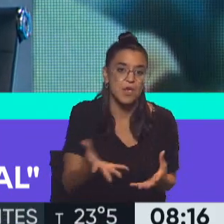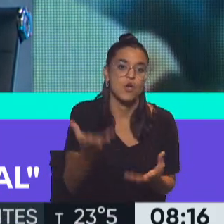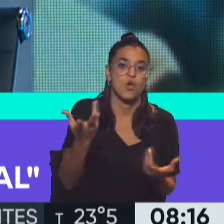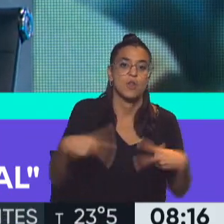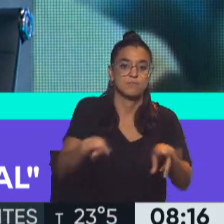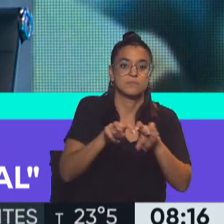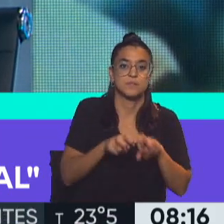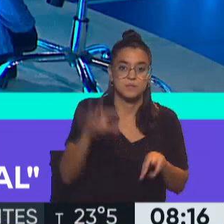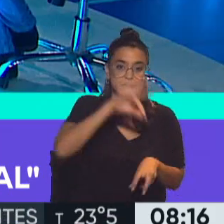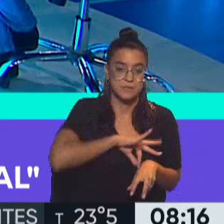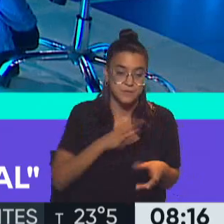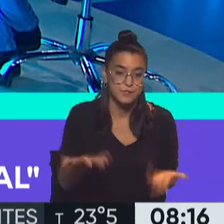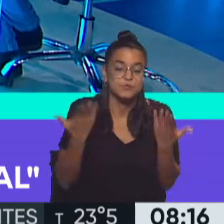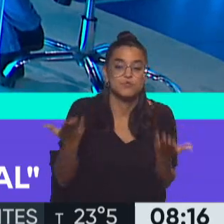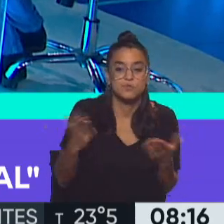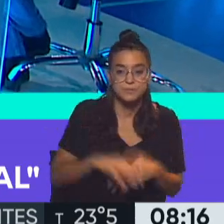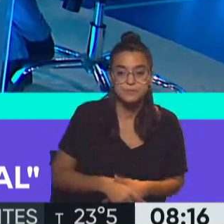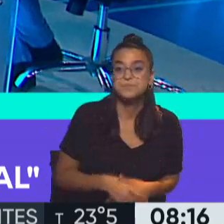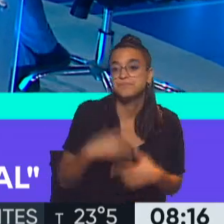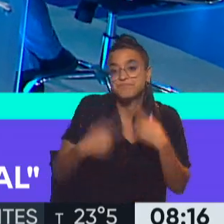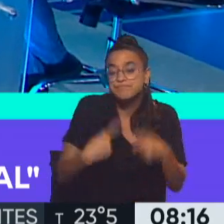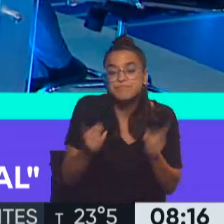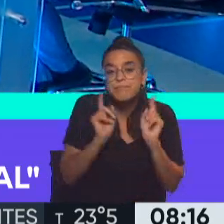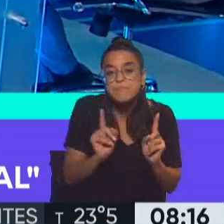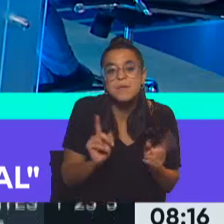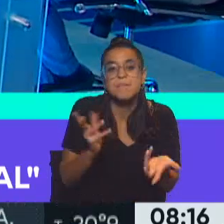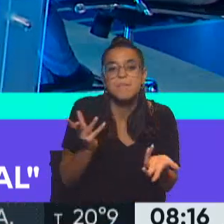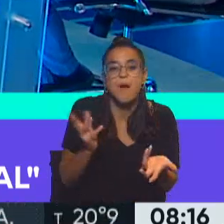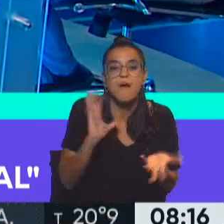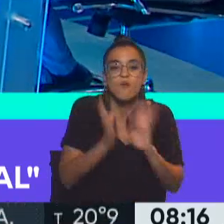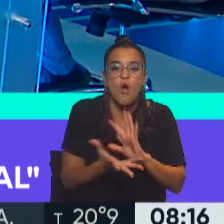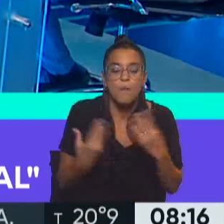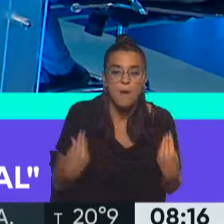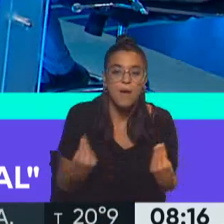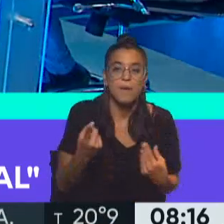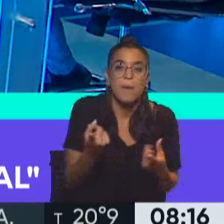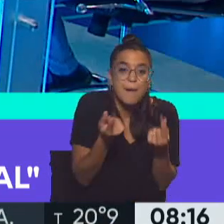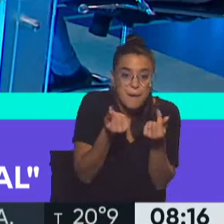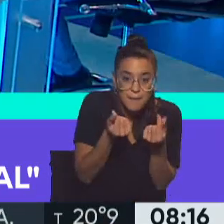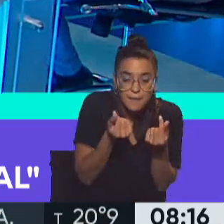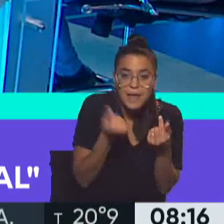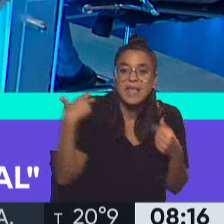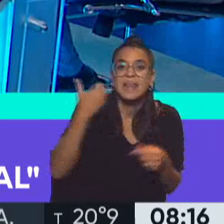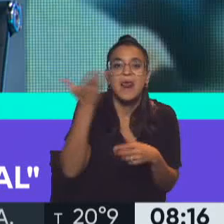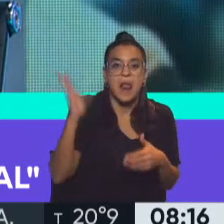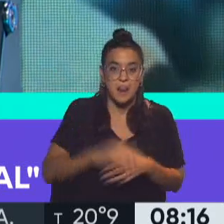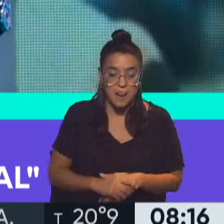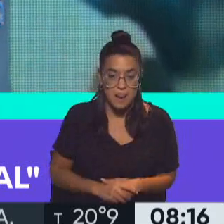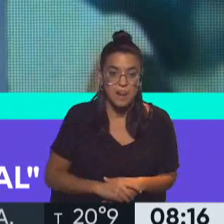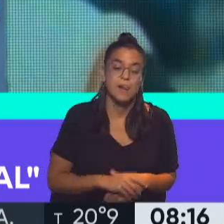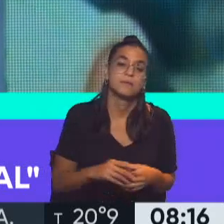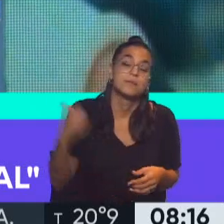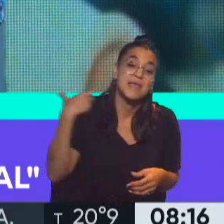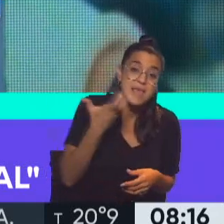de ingreso. Con lo cual sigue de alguna manera la suerte del poder adquisitivo general. Y